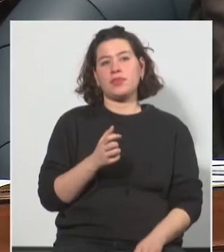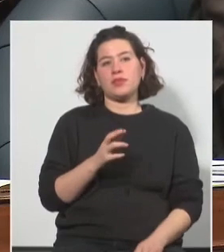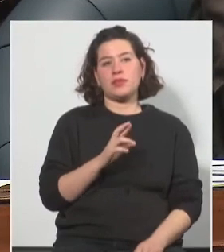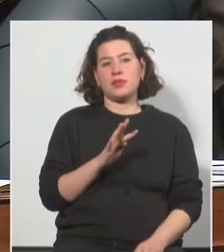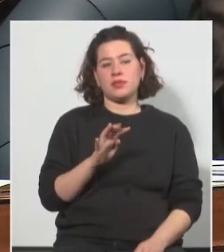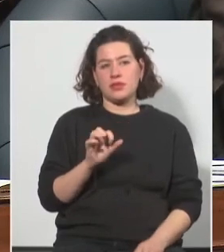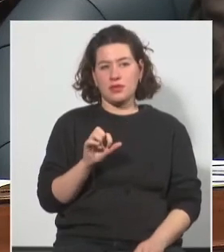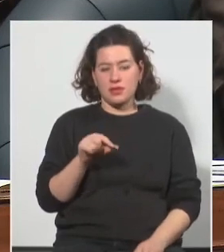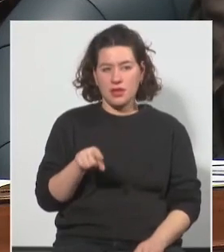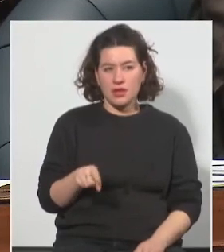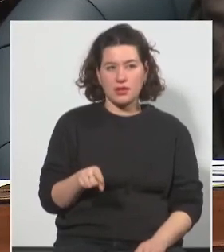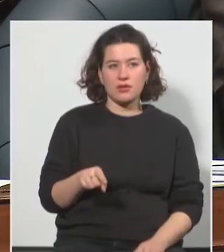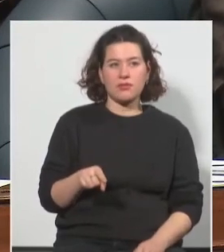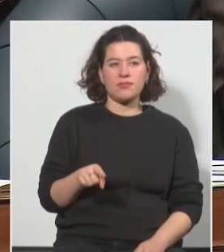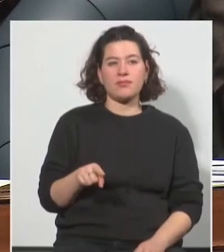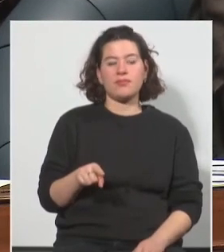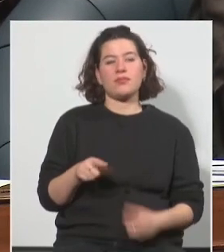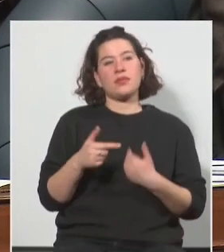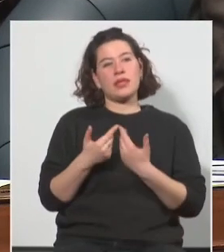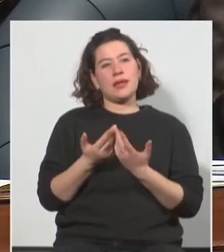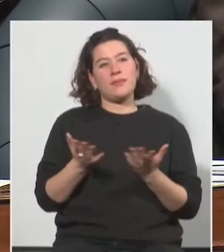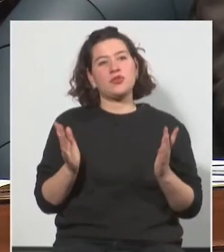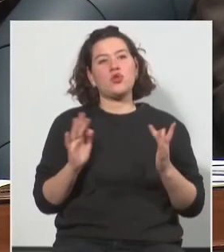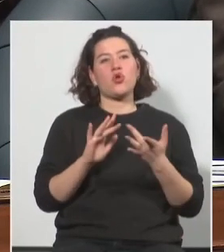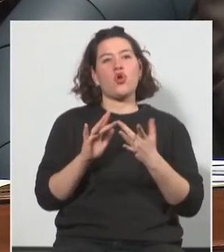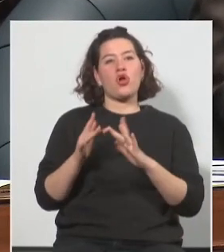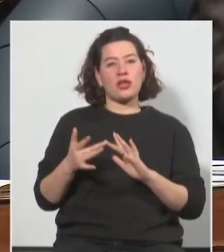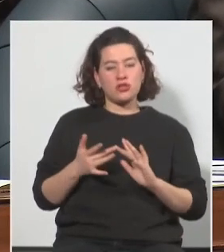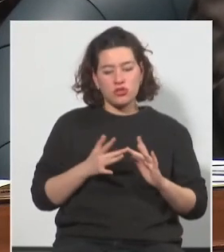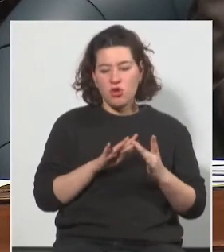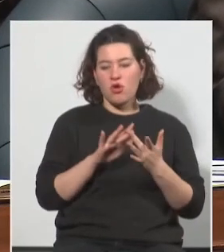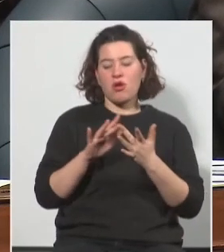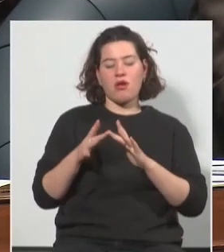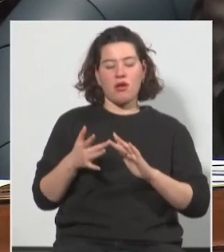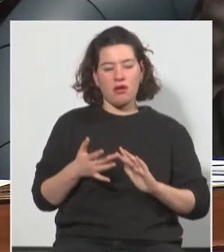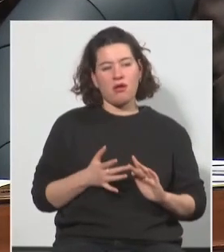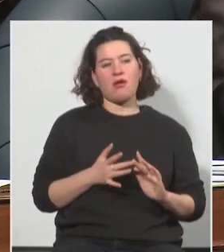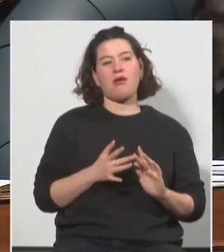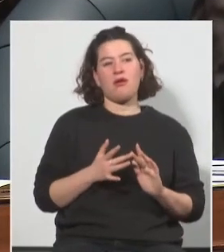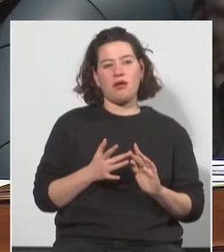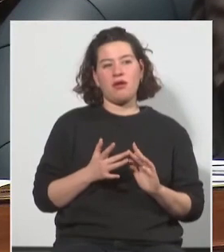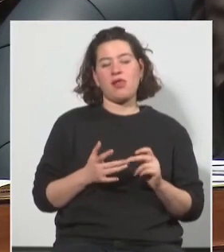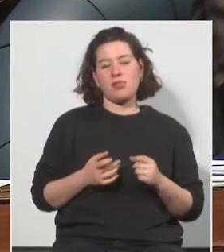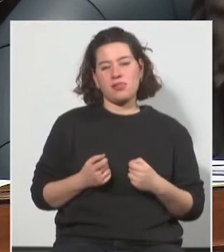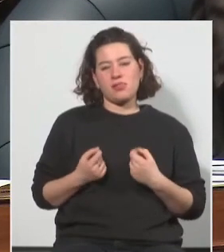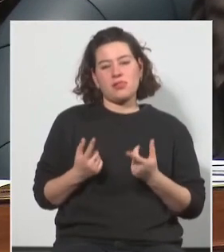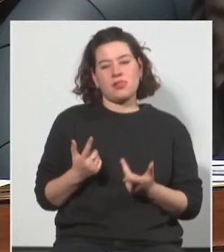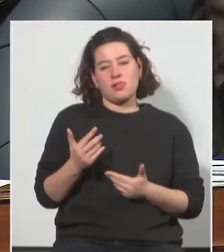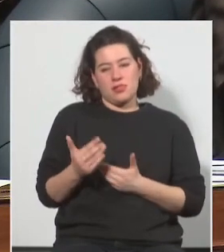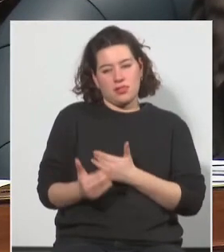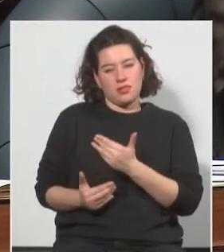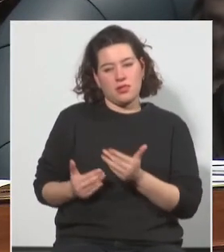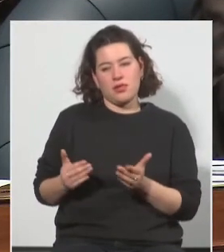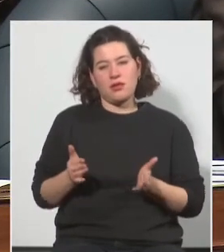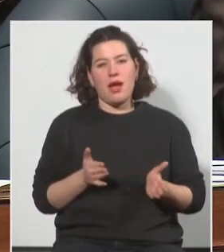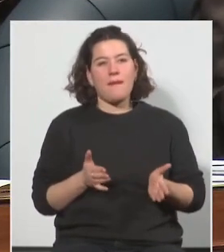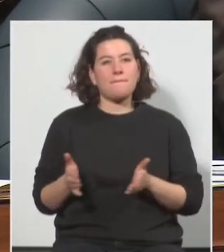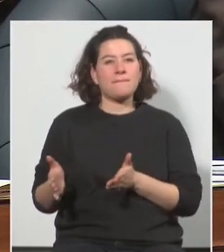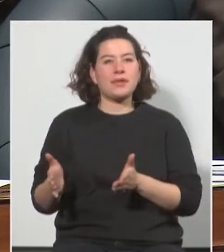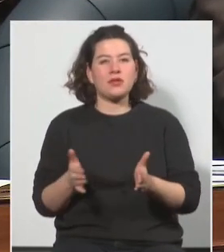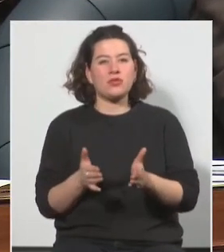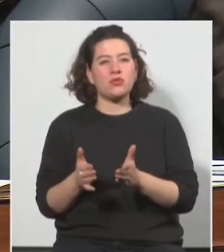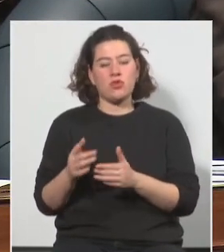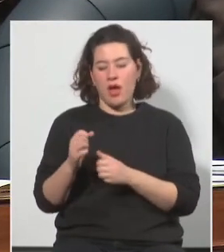partir de ahí estableció conexiones que lo llevaron a transitar el camino